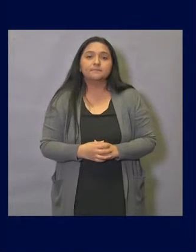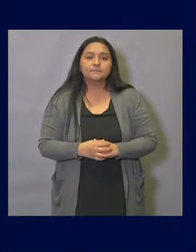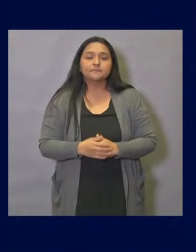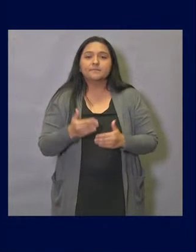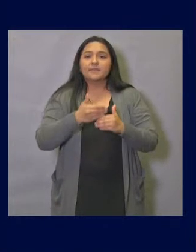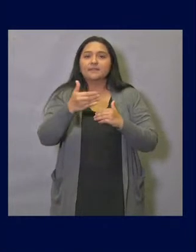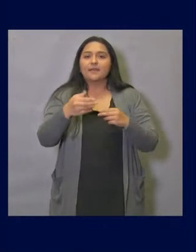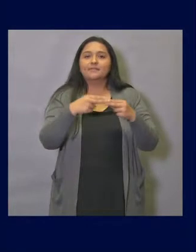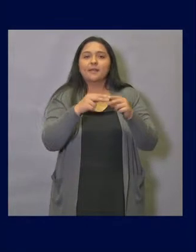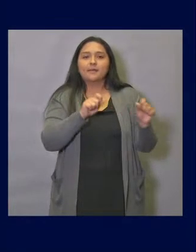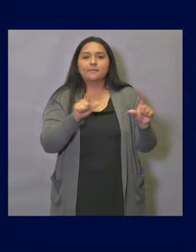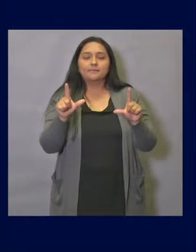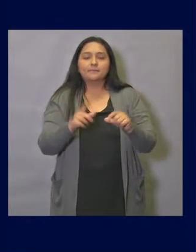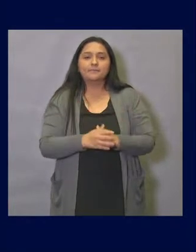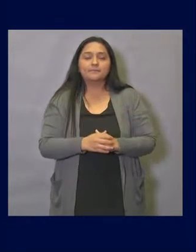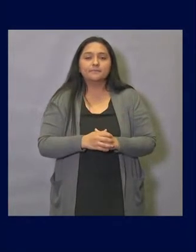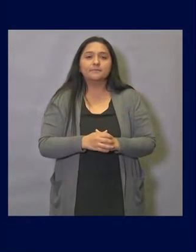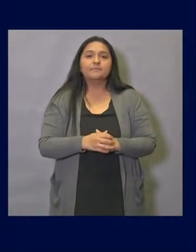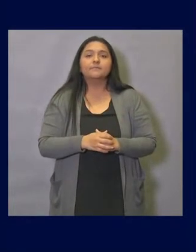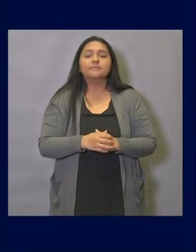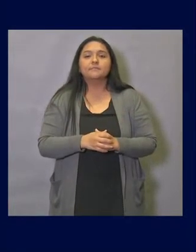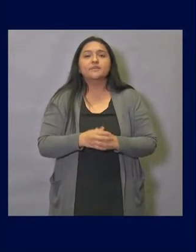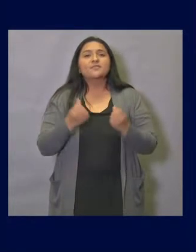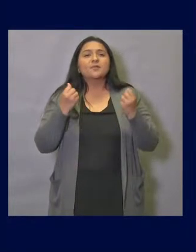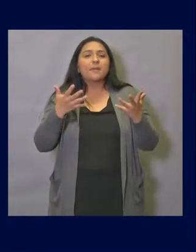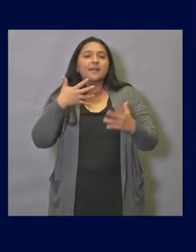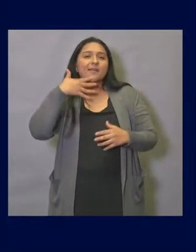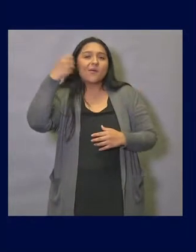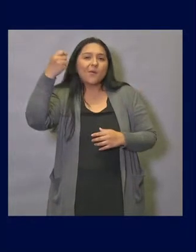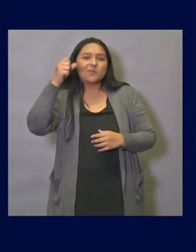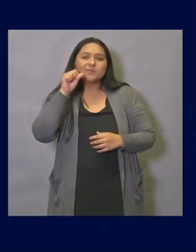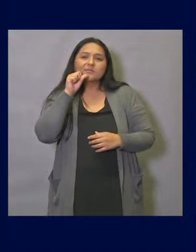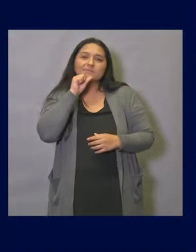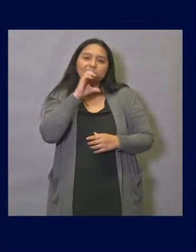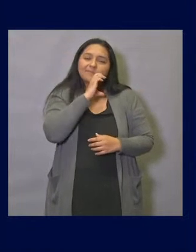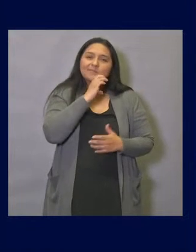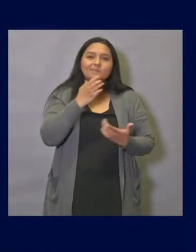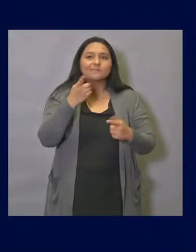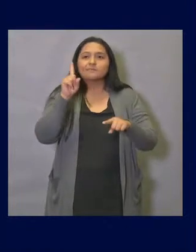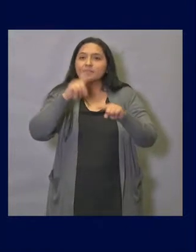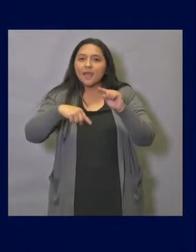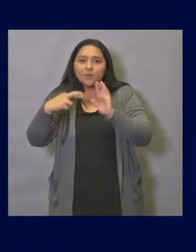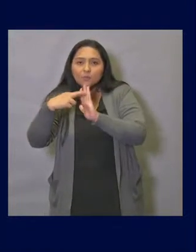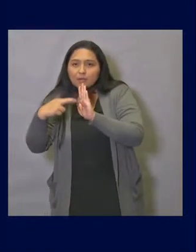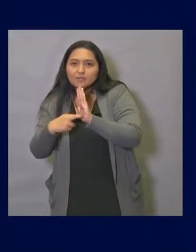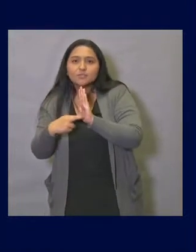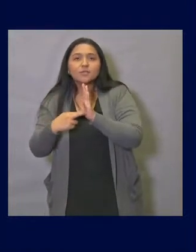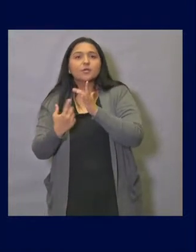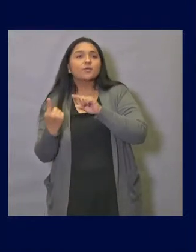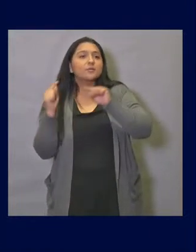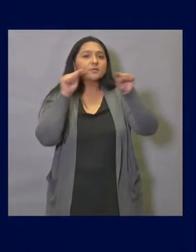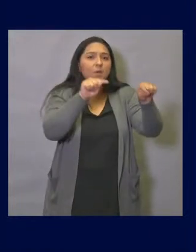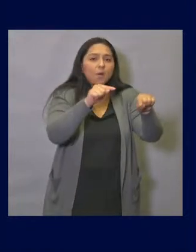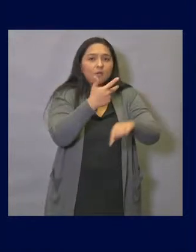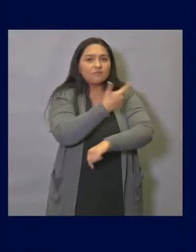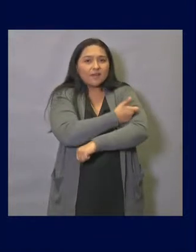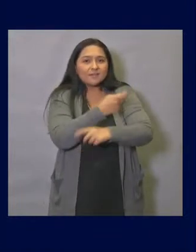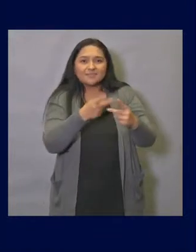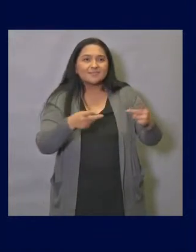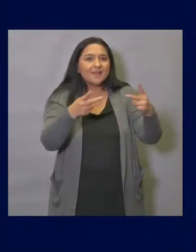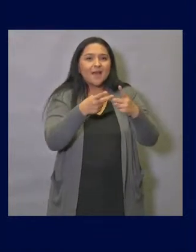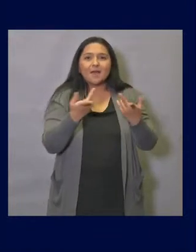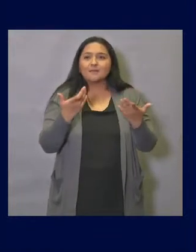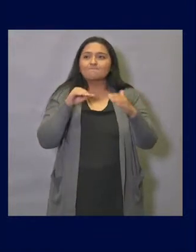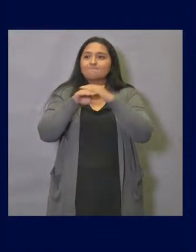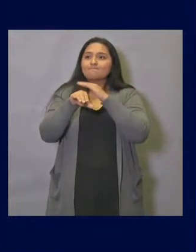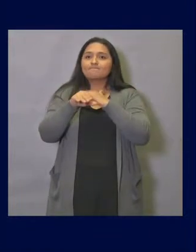Debido a que muchos adultos mayores no tienen la capacidad de registrarse y luego ir a nuestros centros de vacunación, hemos